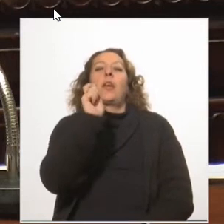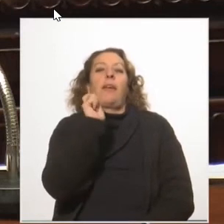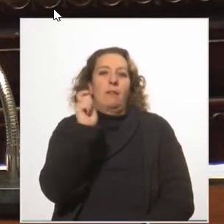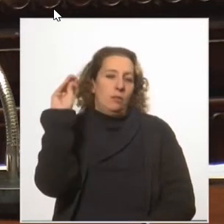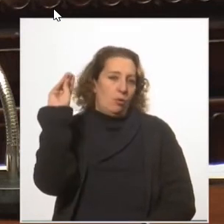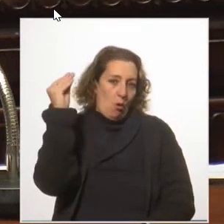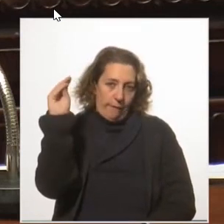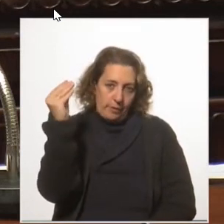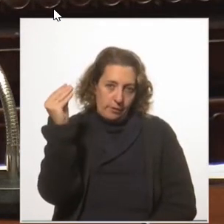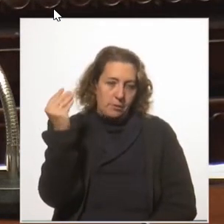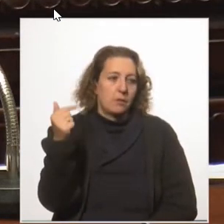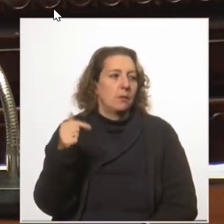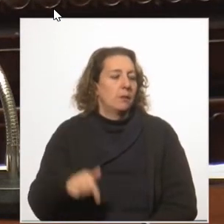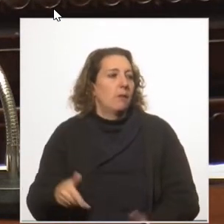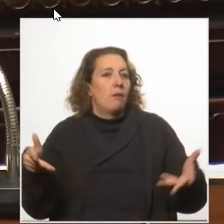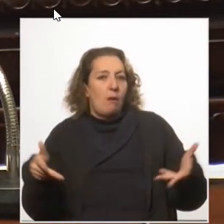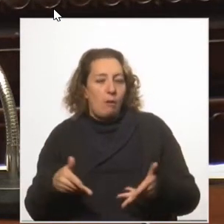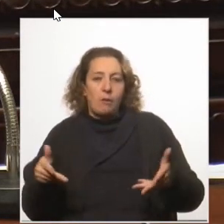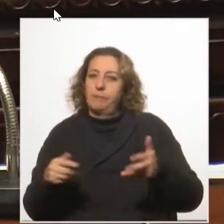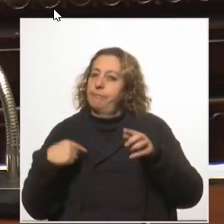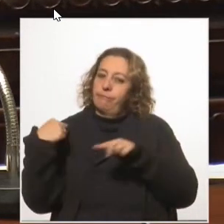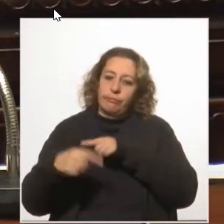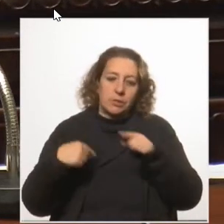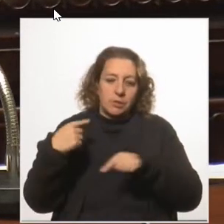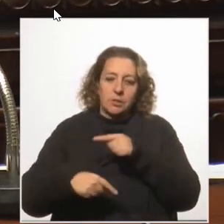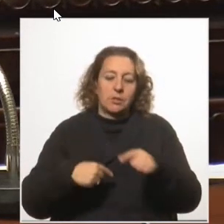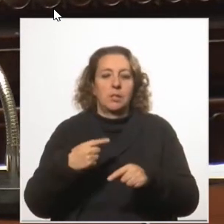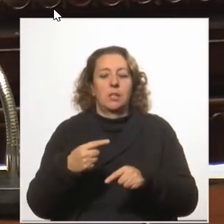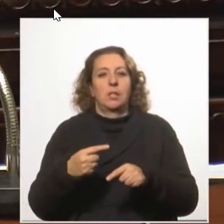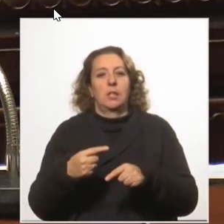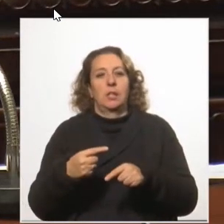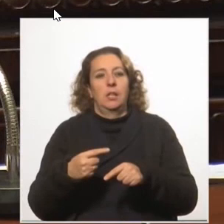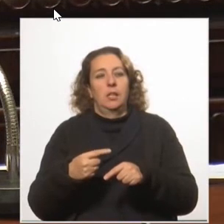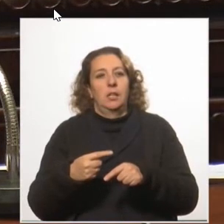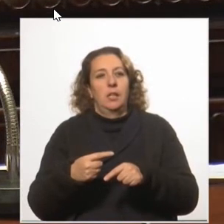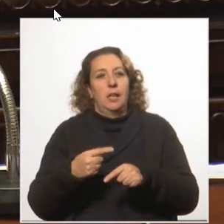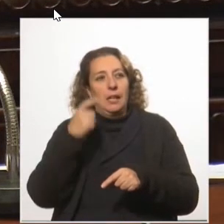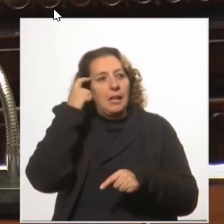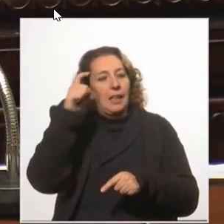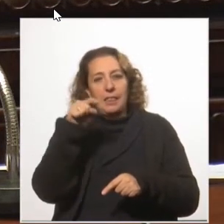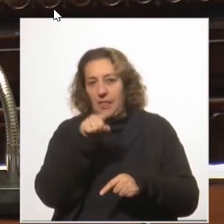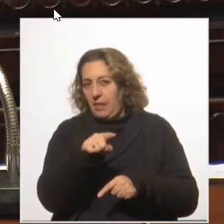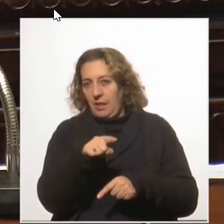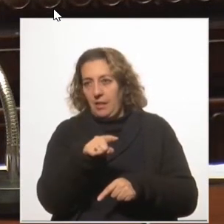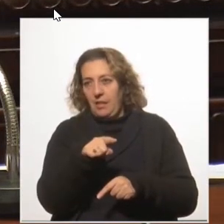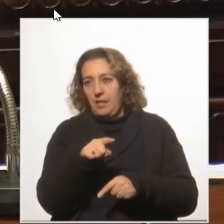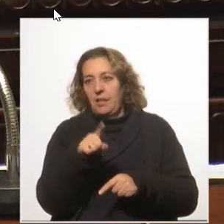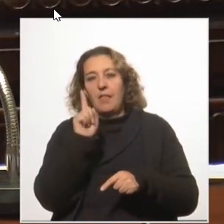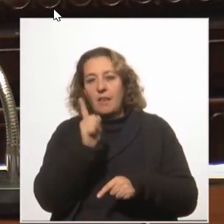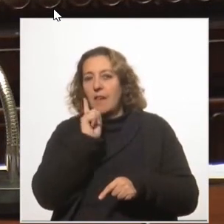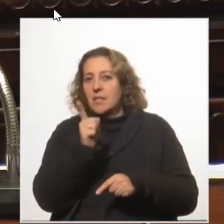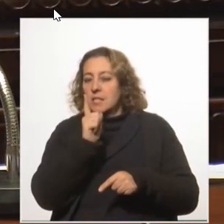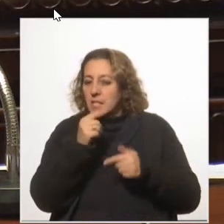Hoy, más que nunca, sigue retumbando la voz de Próspero: debéis empezar